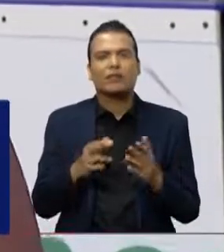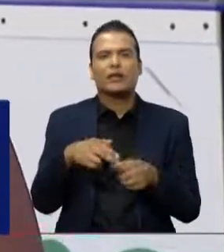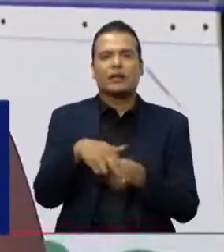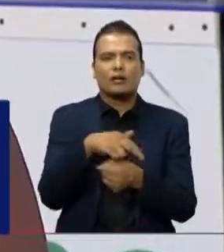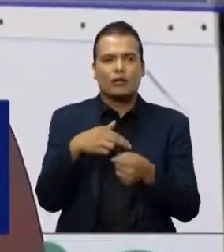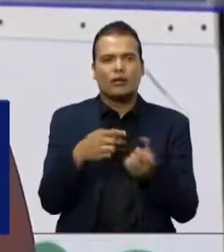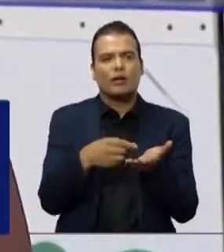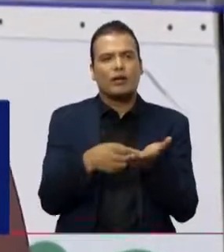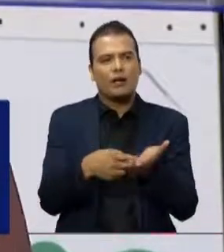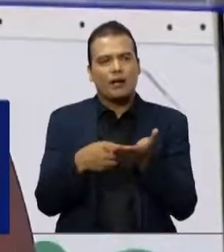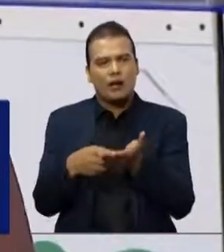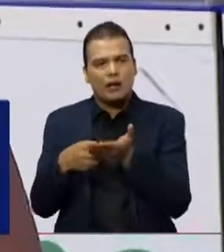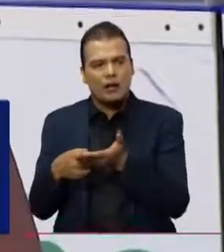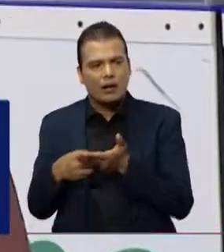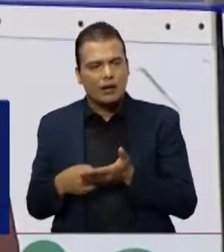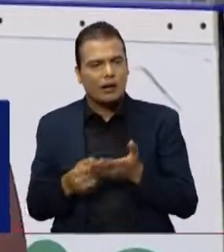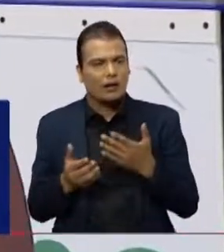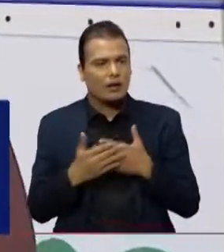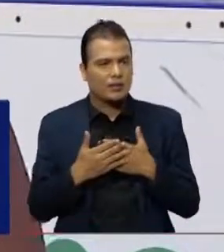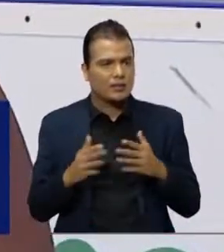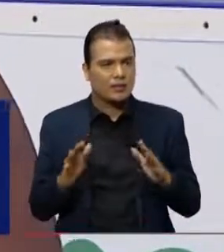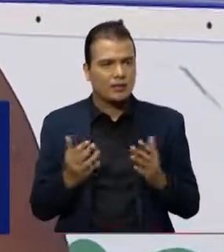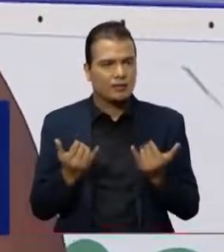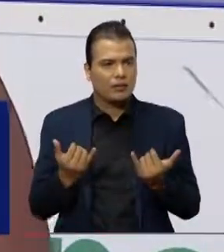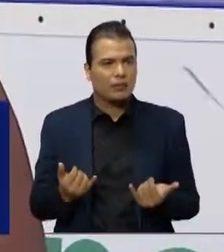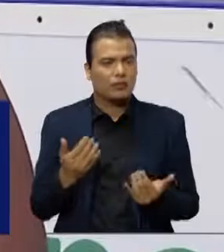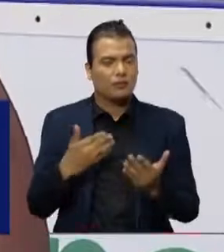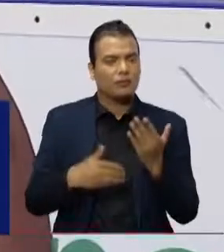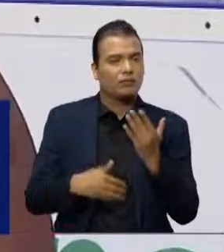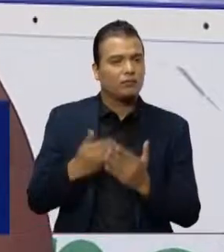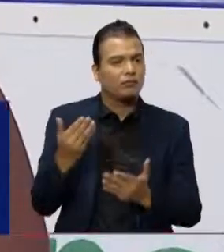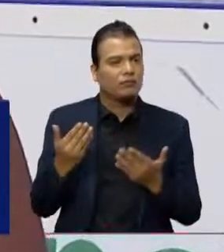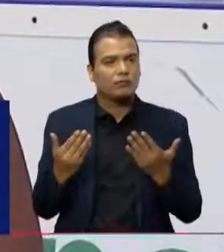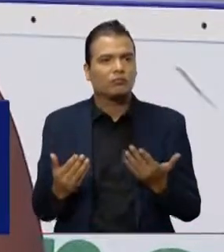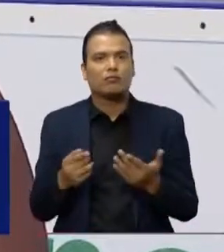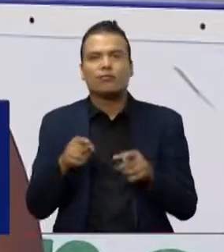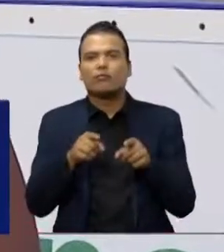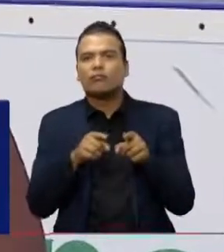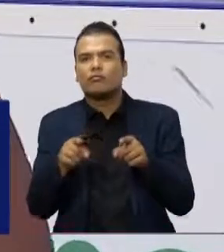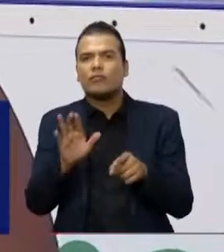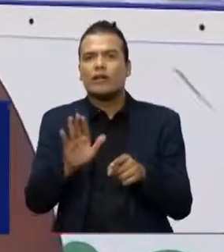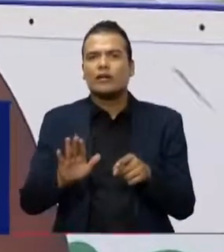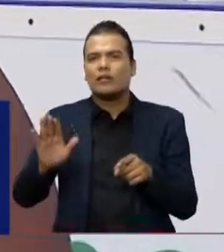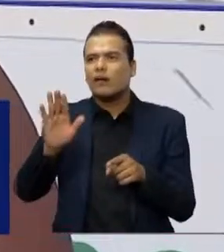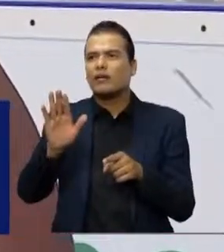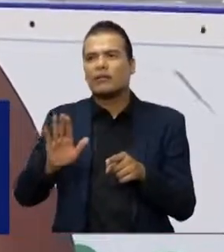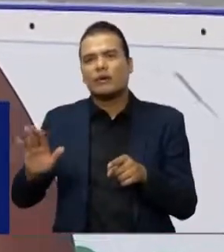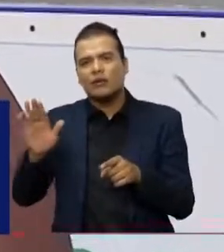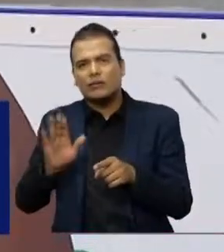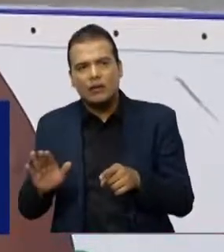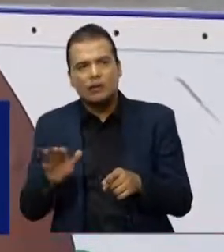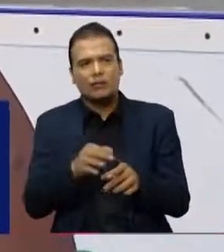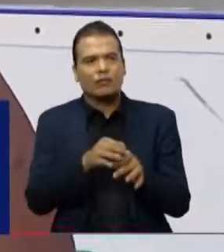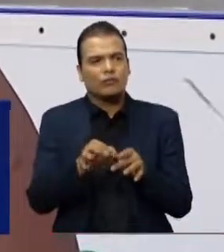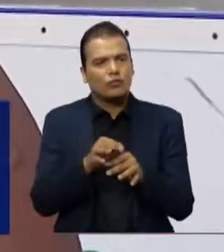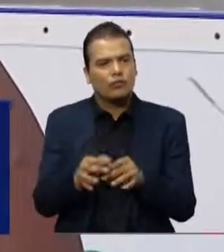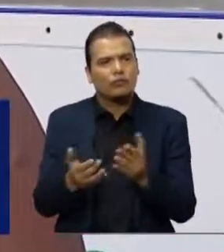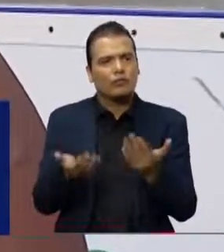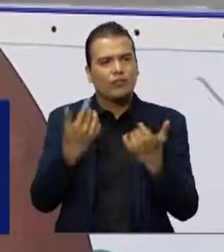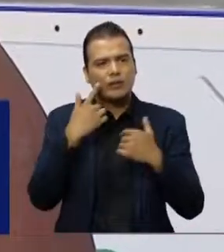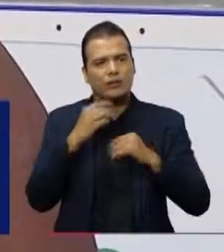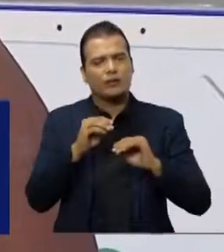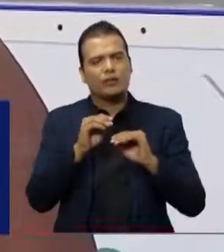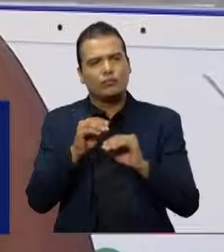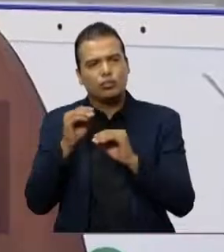regionales y todo. Y empezar a hablar con los departamentos y los municipios para las escuelas de iniciación